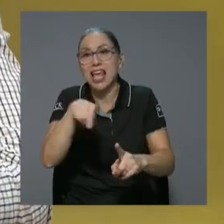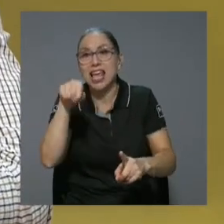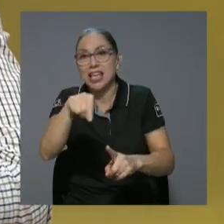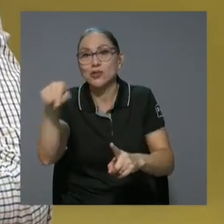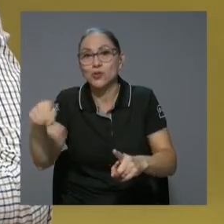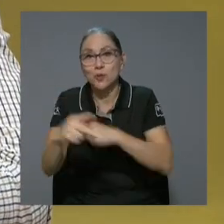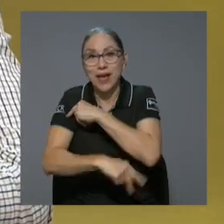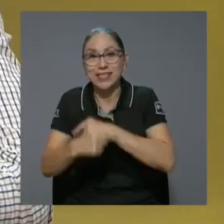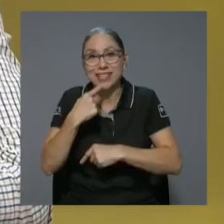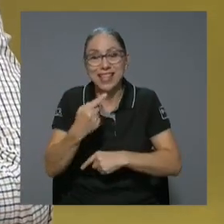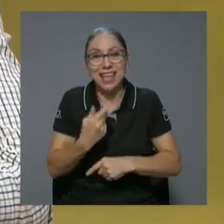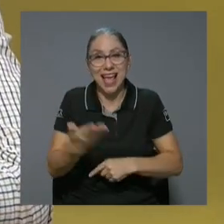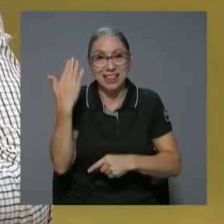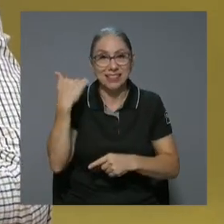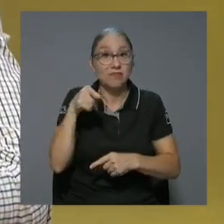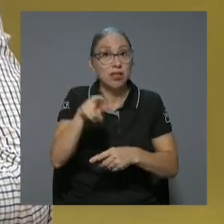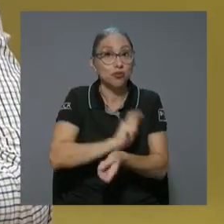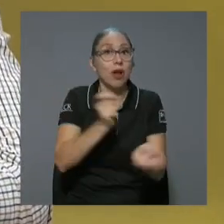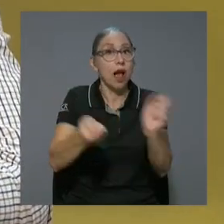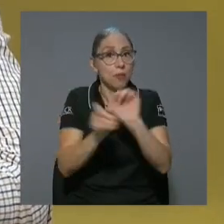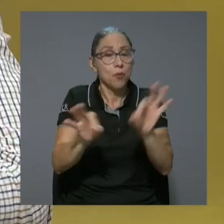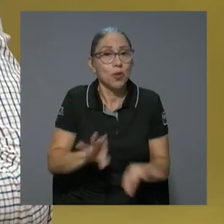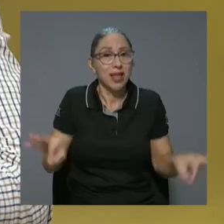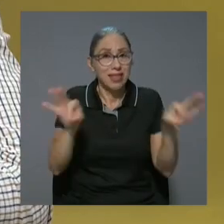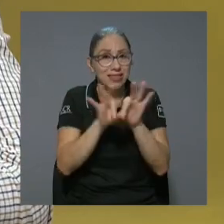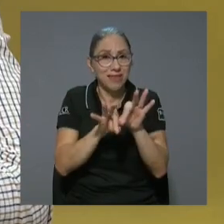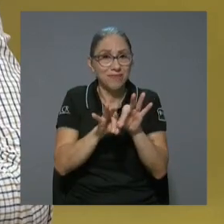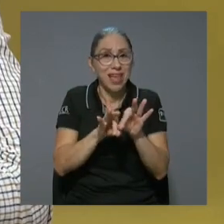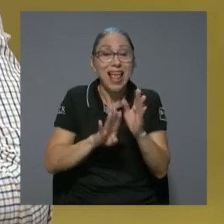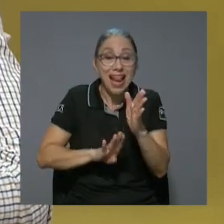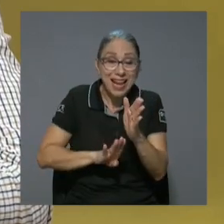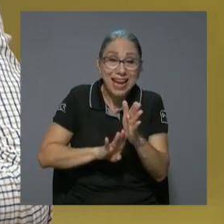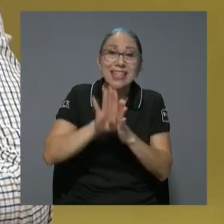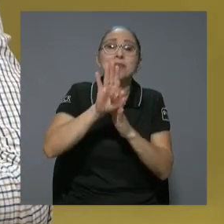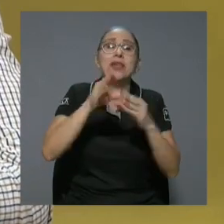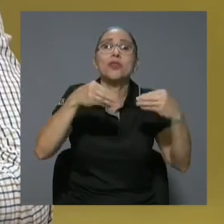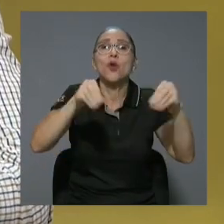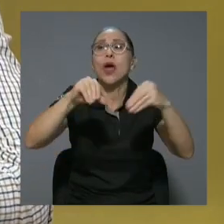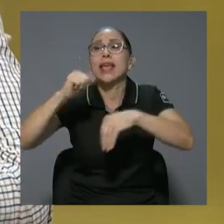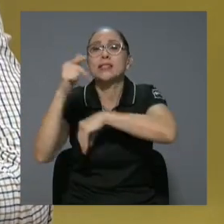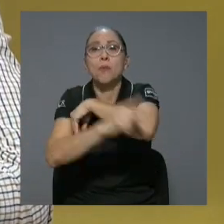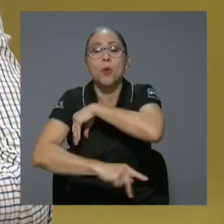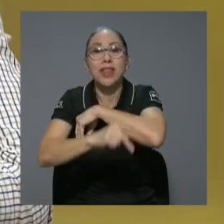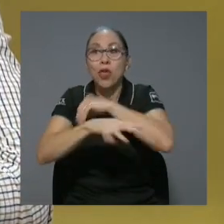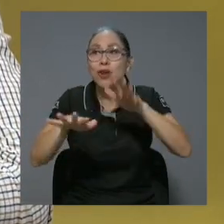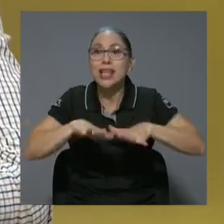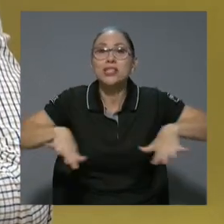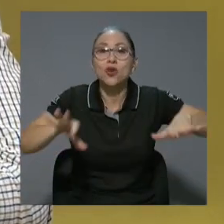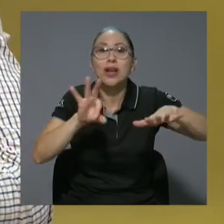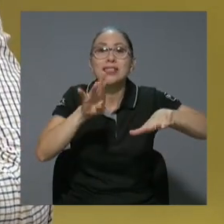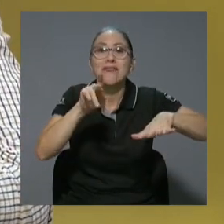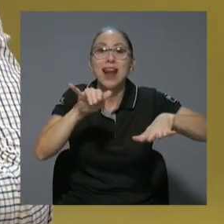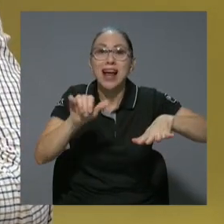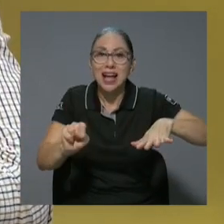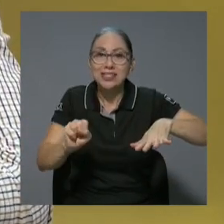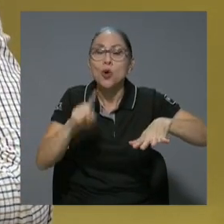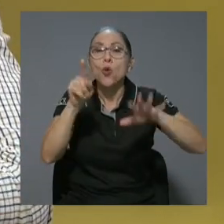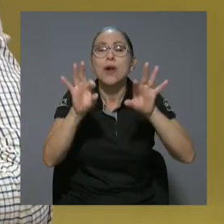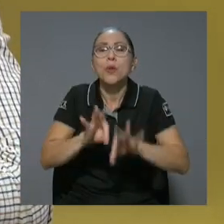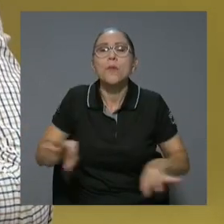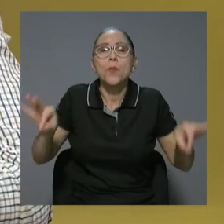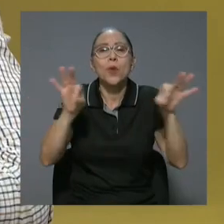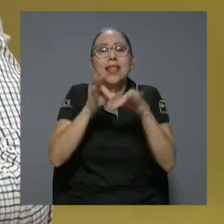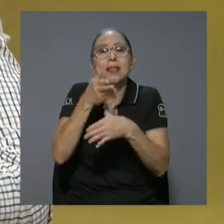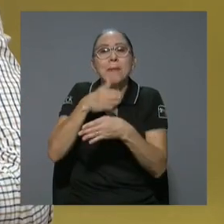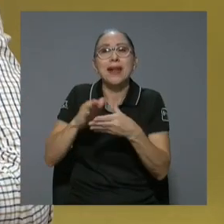una parte muy importante del crecimiento exportador en zonas francas, una parte muy importante, por ejemplo, del exceso de oferta de divisas que